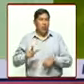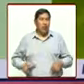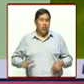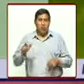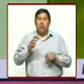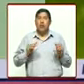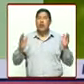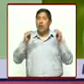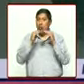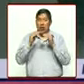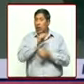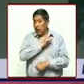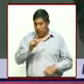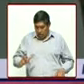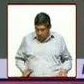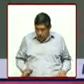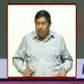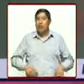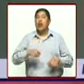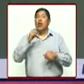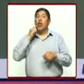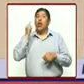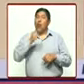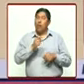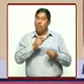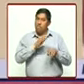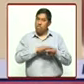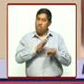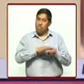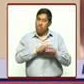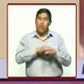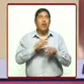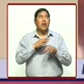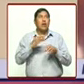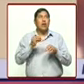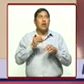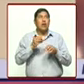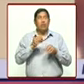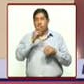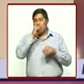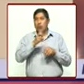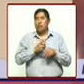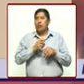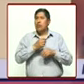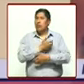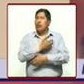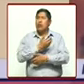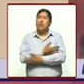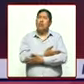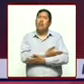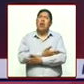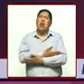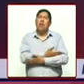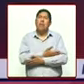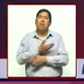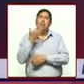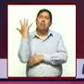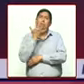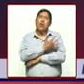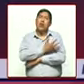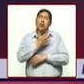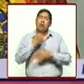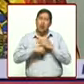Paz. También se ha dispuesto los arraigos correspondientes y en relación a la víctima, que es el bebé con 5 días